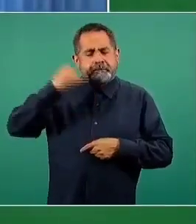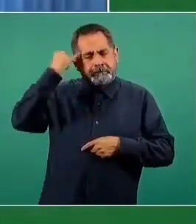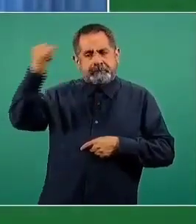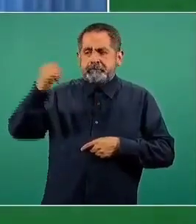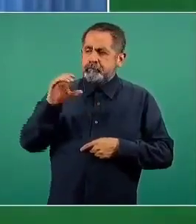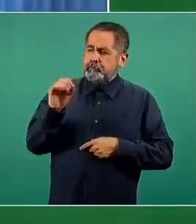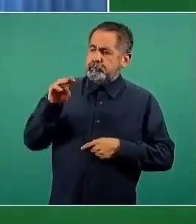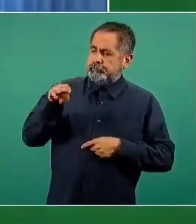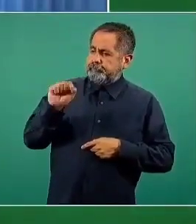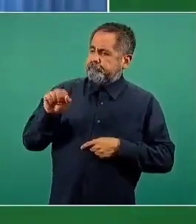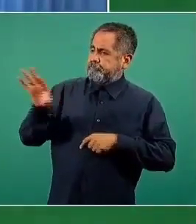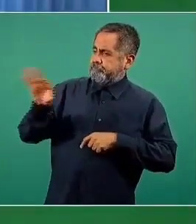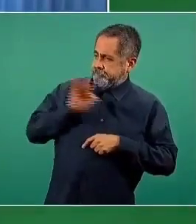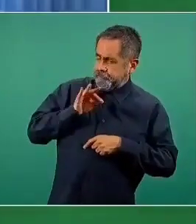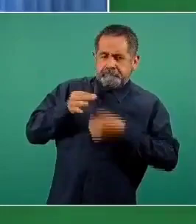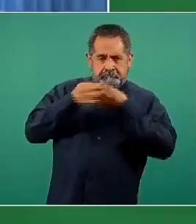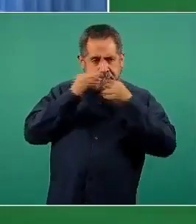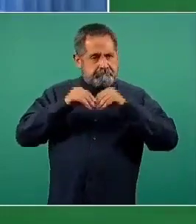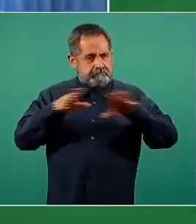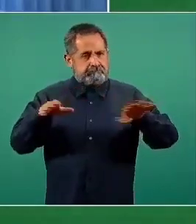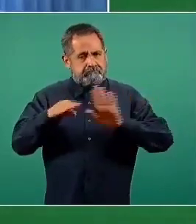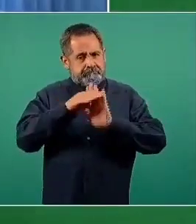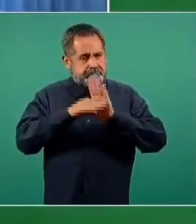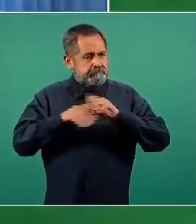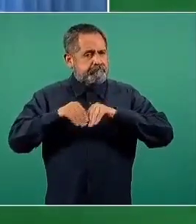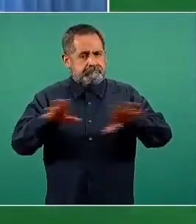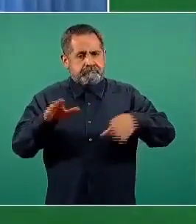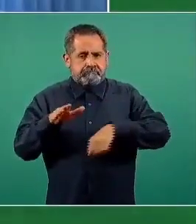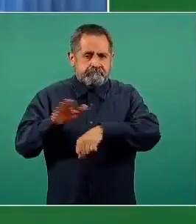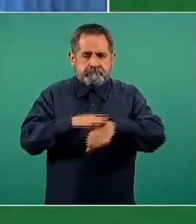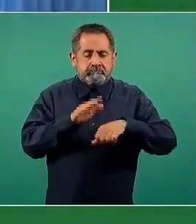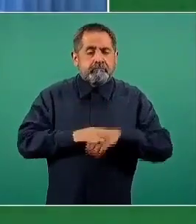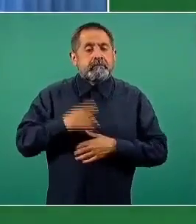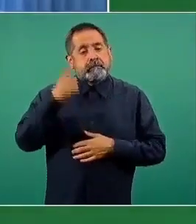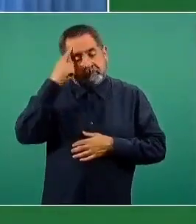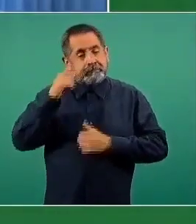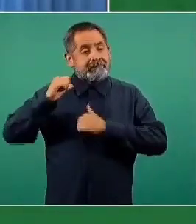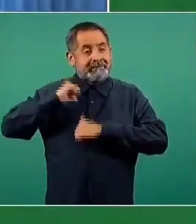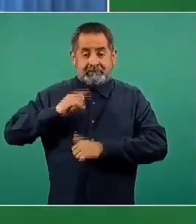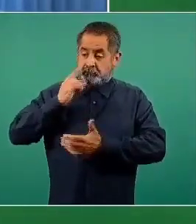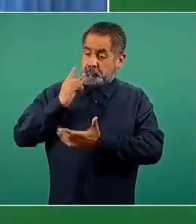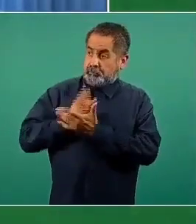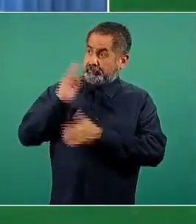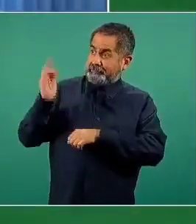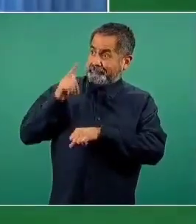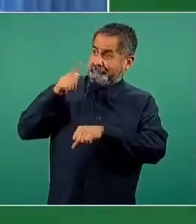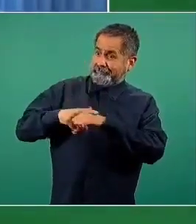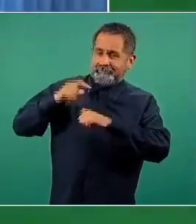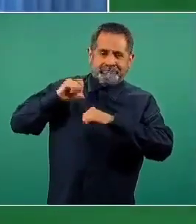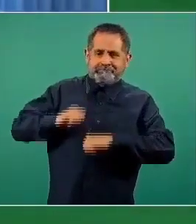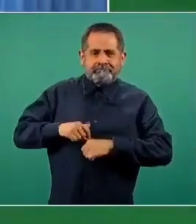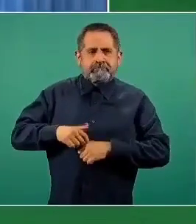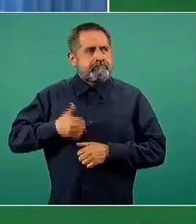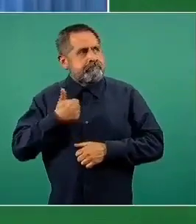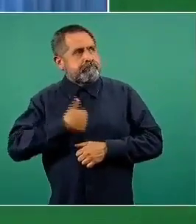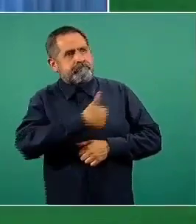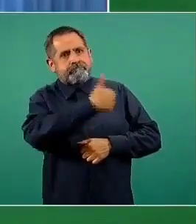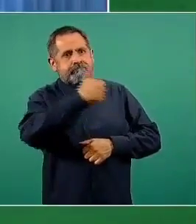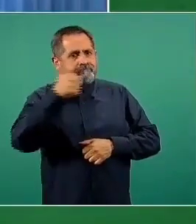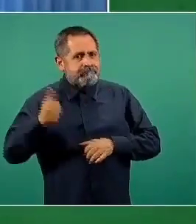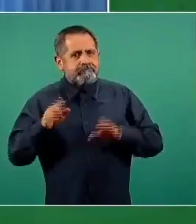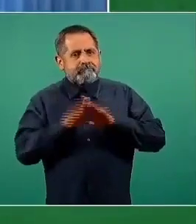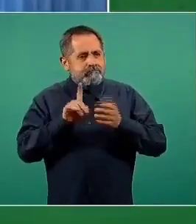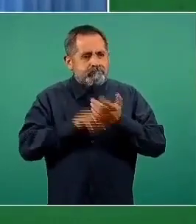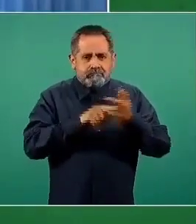la Organización Mundial de la Salud, apuntando a una descentralización y reforzamiento de la capacidad de diagnóstico por